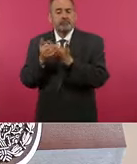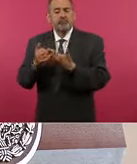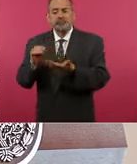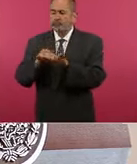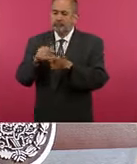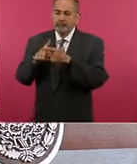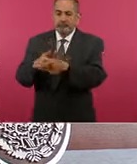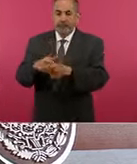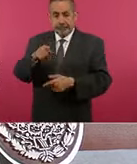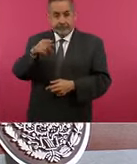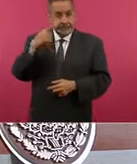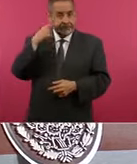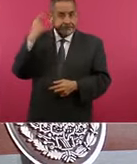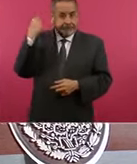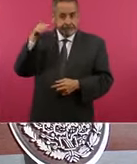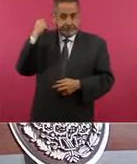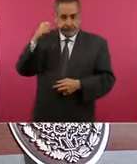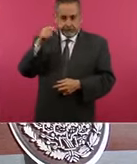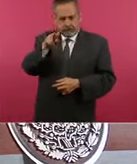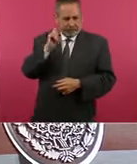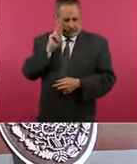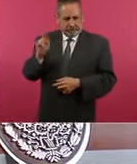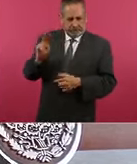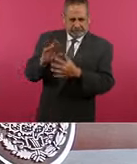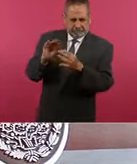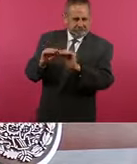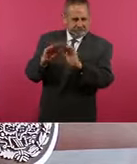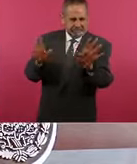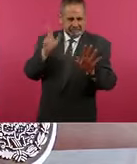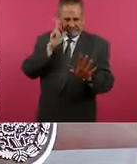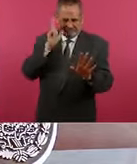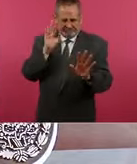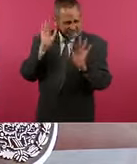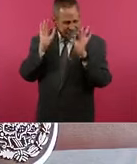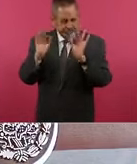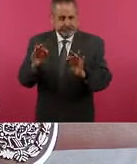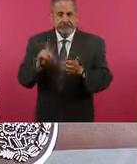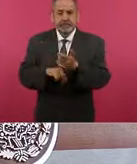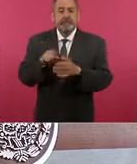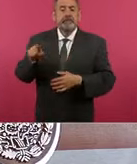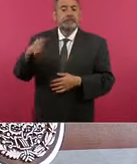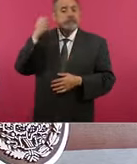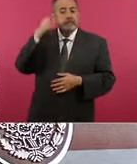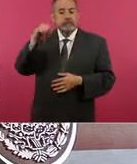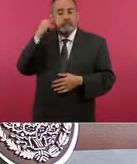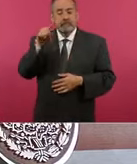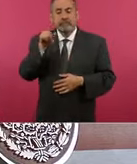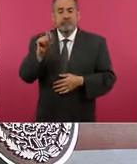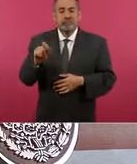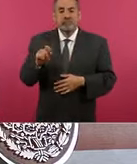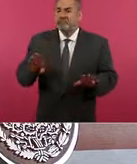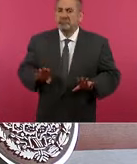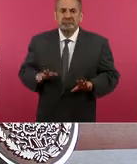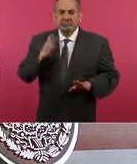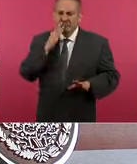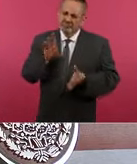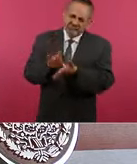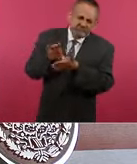Tabasco, y lo pueden probar, fue de los estados más beneficiados,